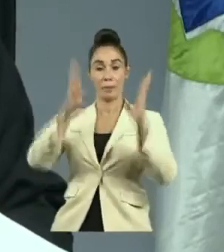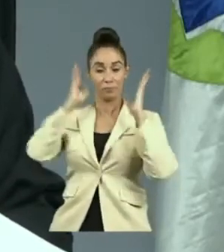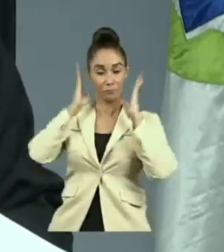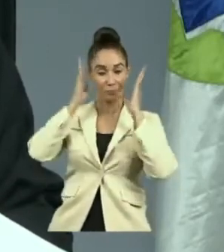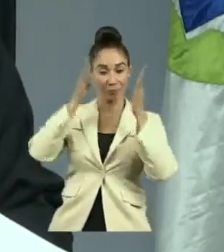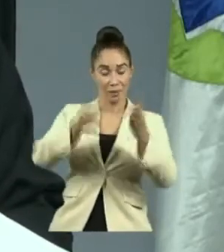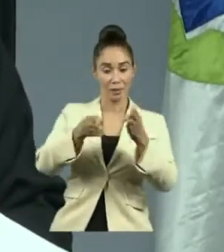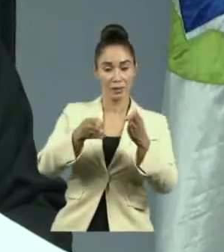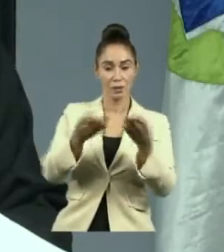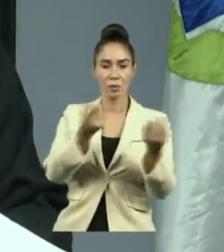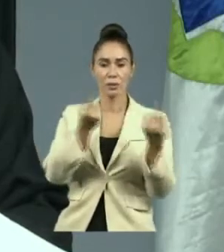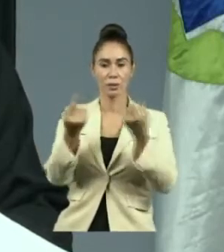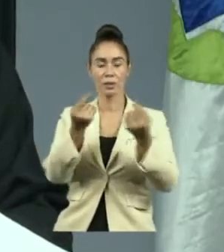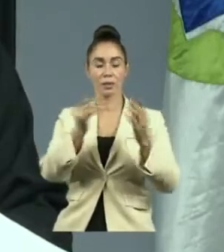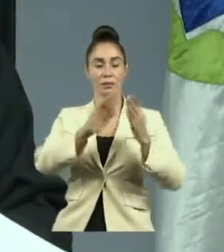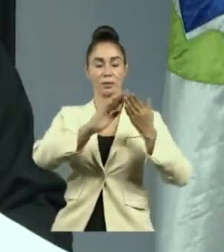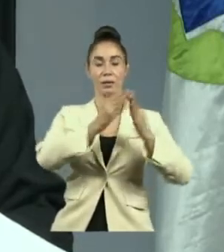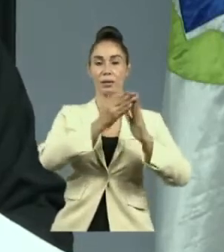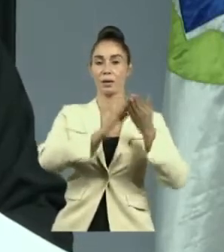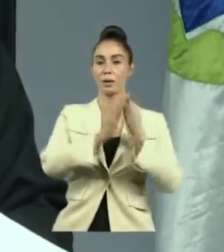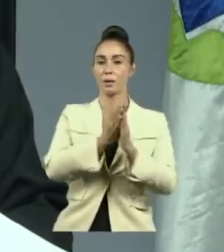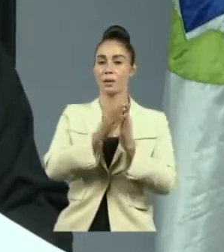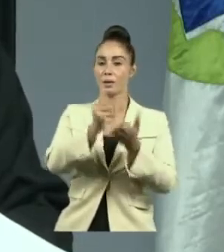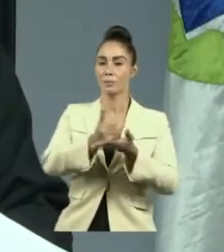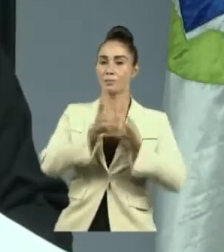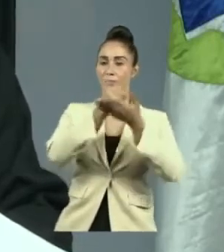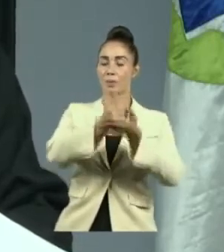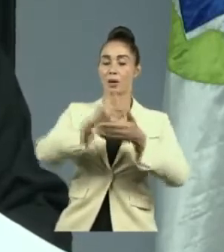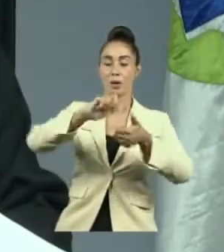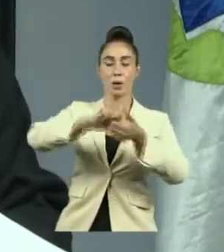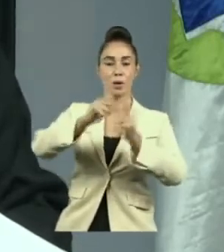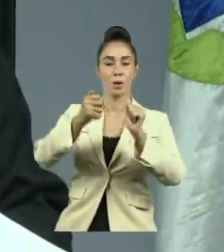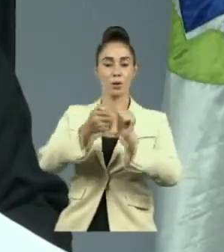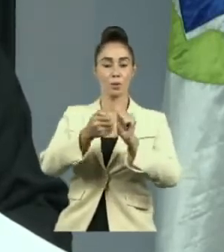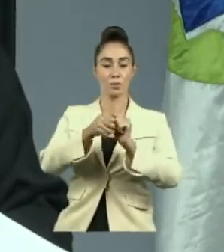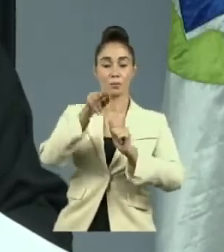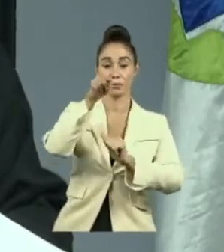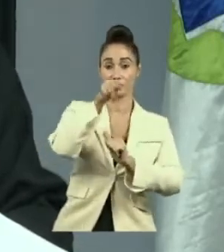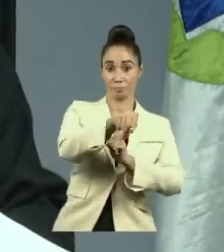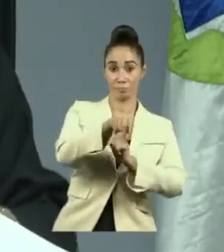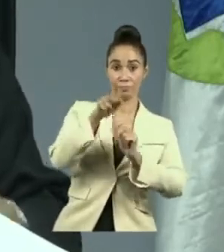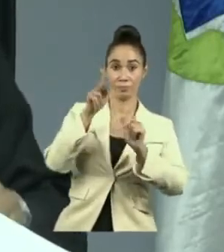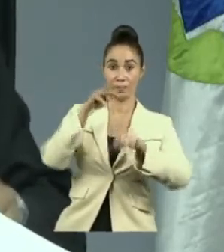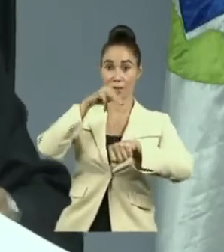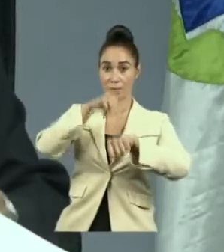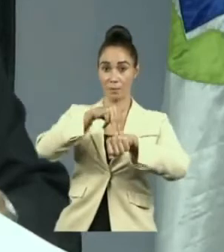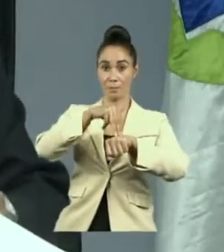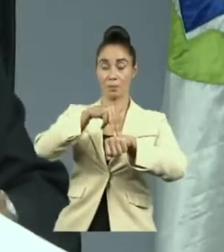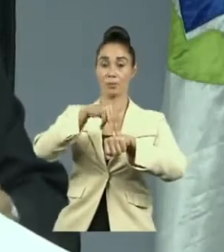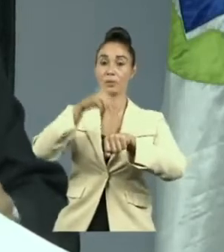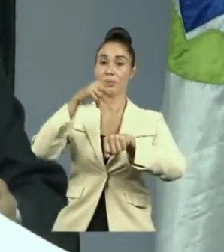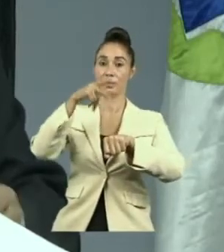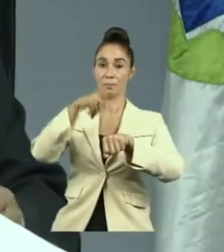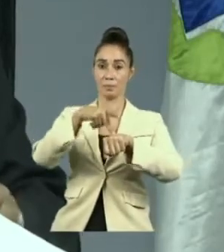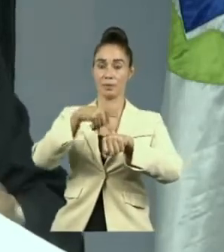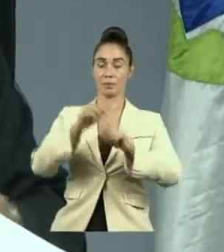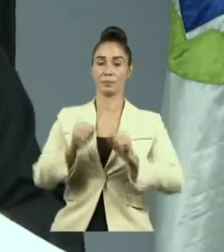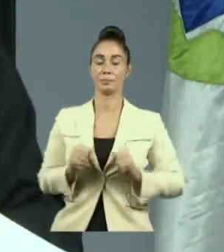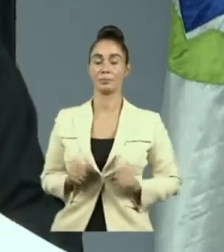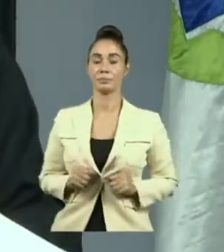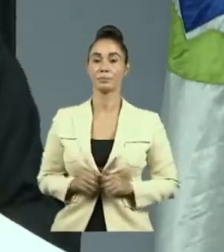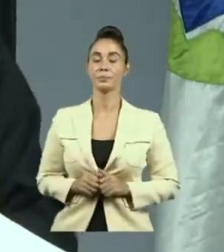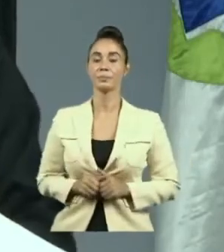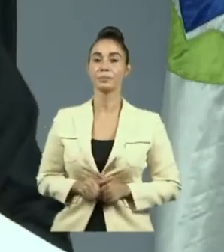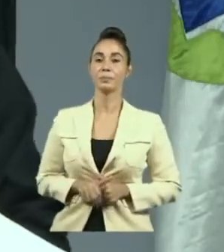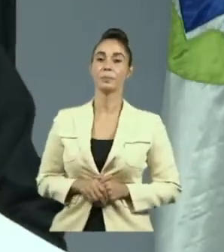de la comunidad en la resolución de los problemas de la provincia de monte plata igualmente